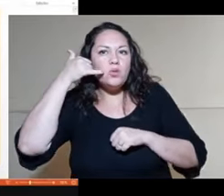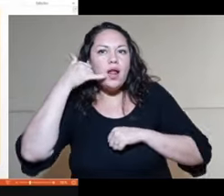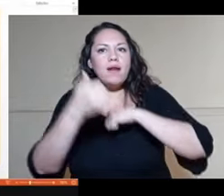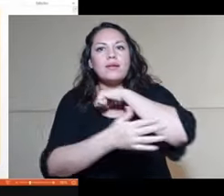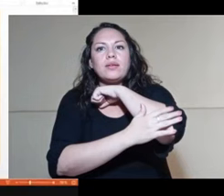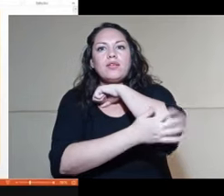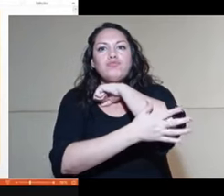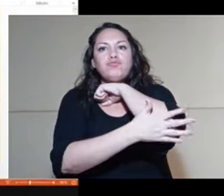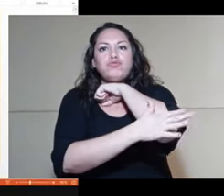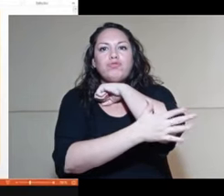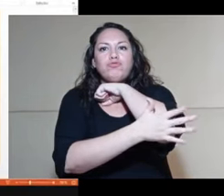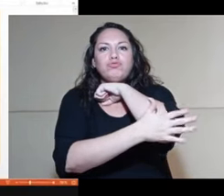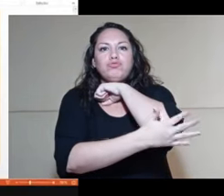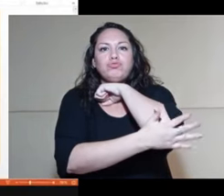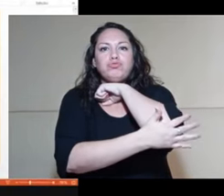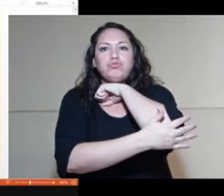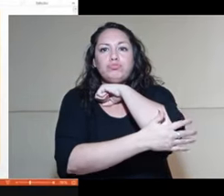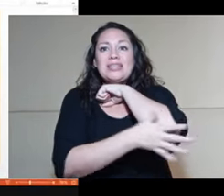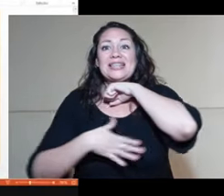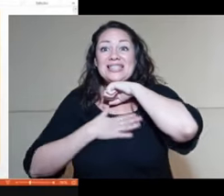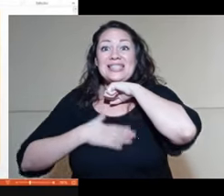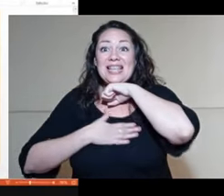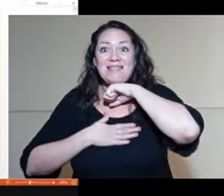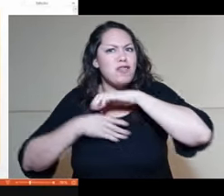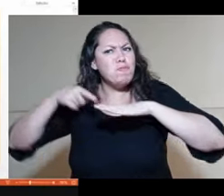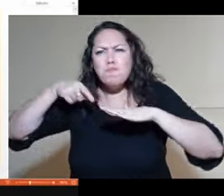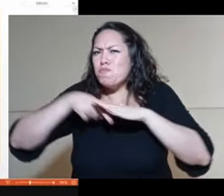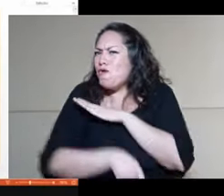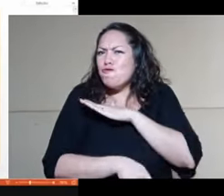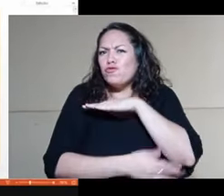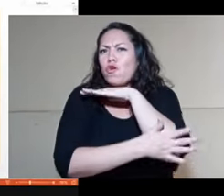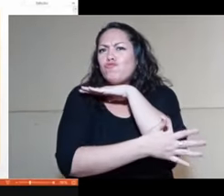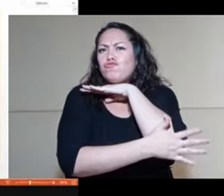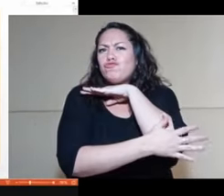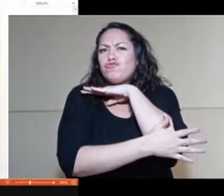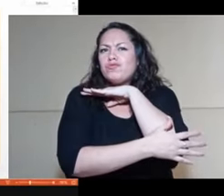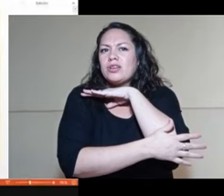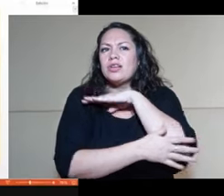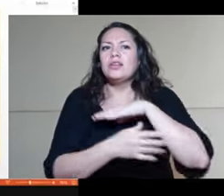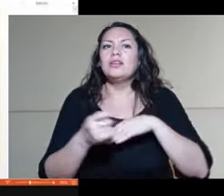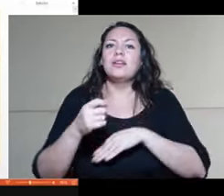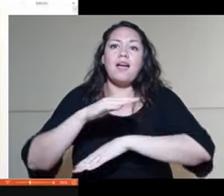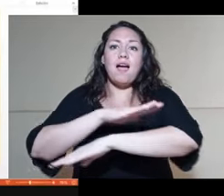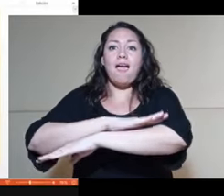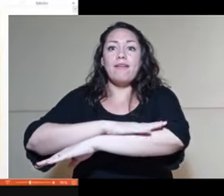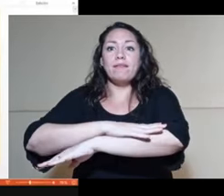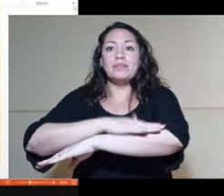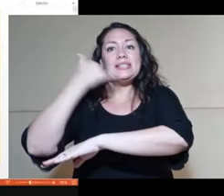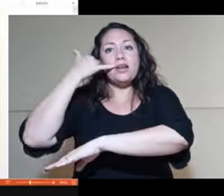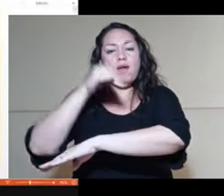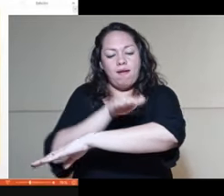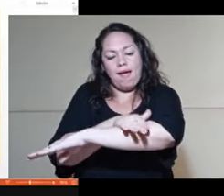una articulación, por ejemplo en el codo, si ustedes se lo ponen acá en el codo, lo van a sentir mucho más fuerte la vibración del celular que si se la